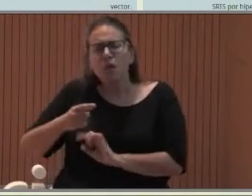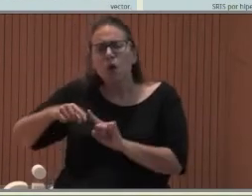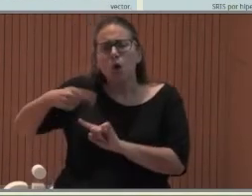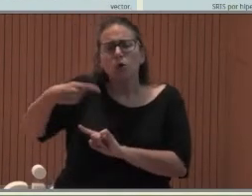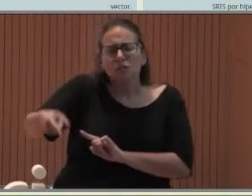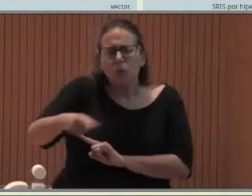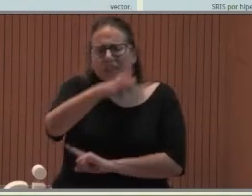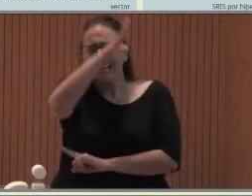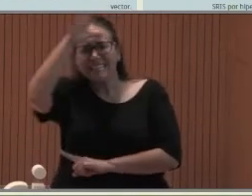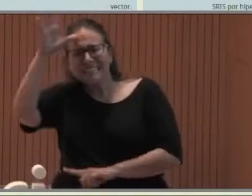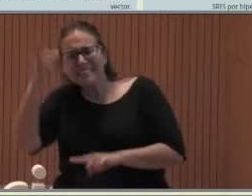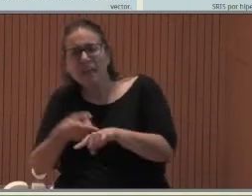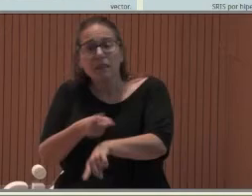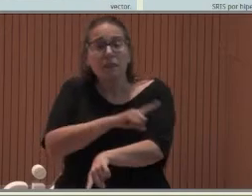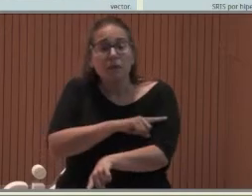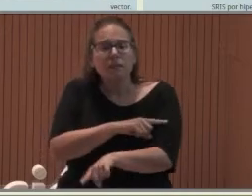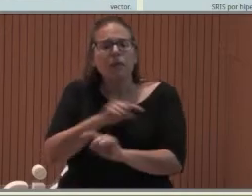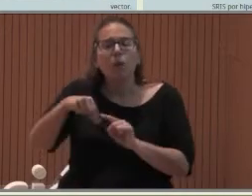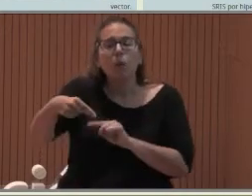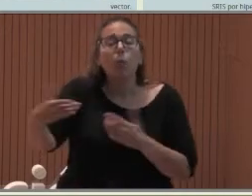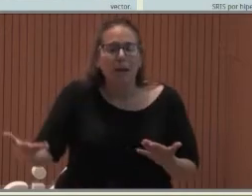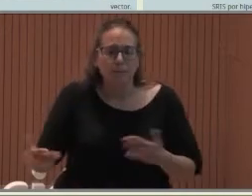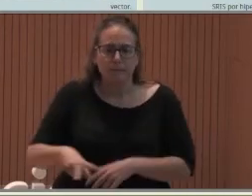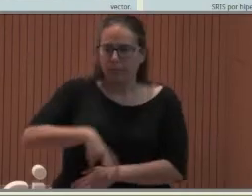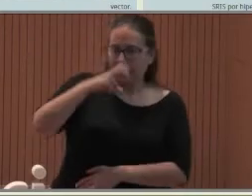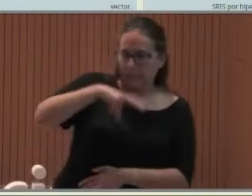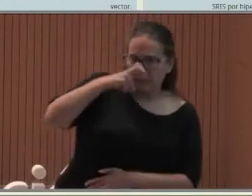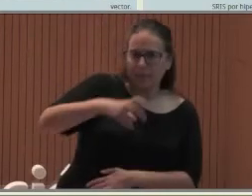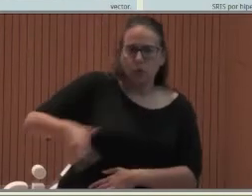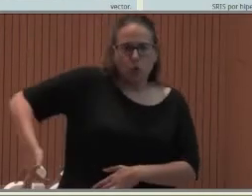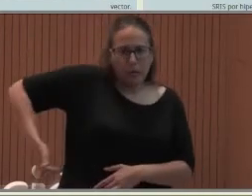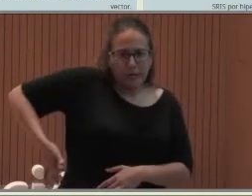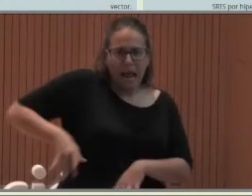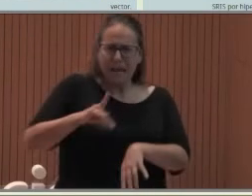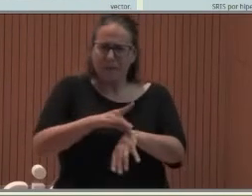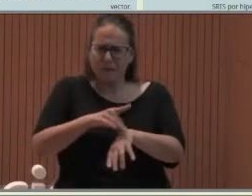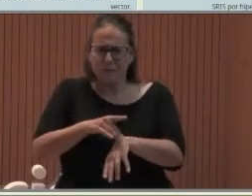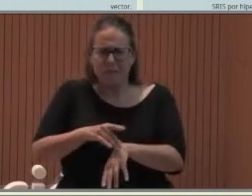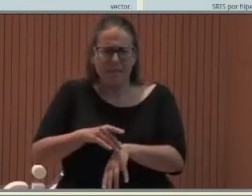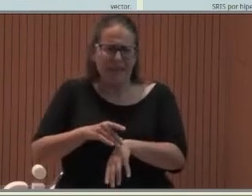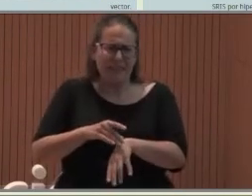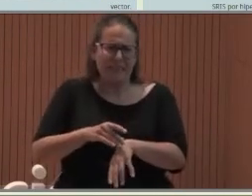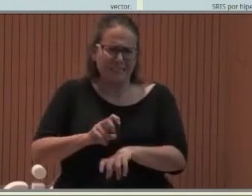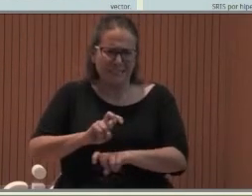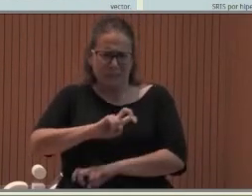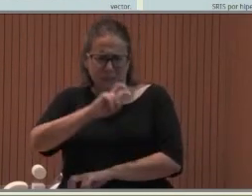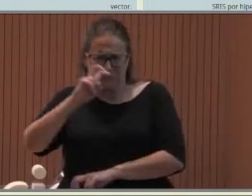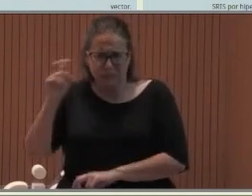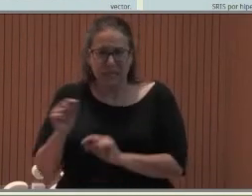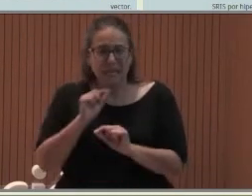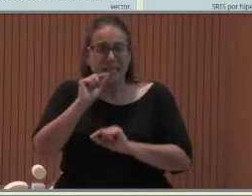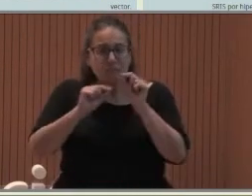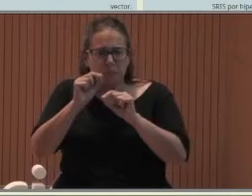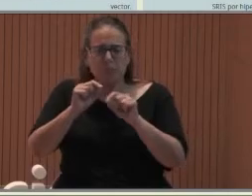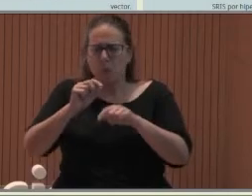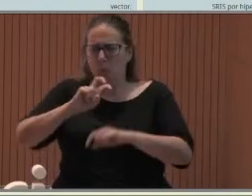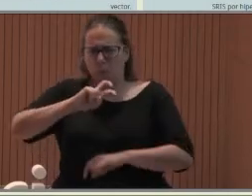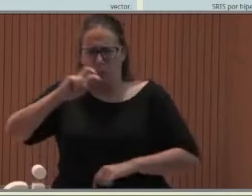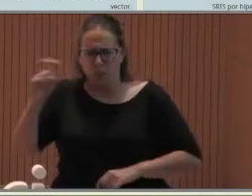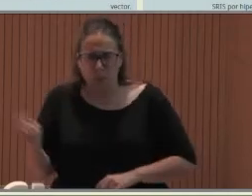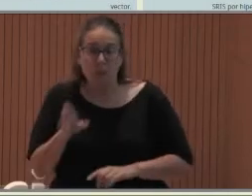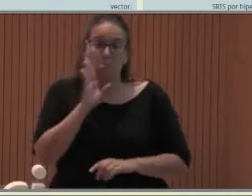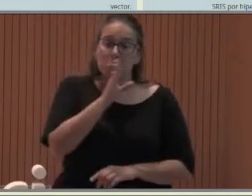de calor en la salud. Respiratorios, renales, incremento de enfermedades transmitidas por insectos, materno-infantiles,